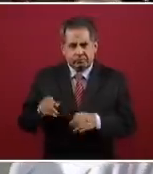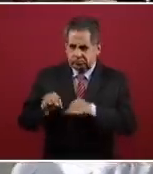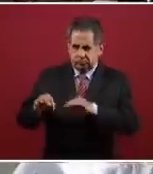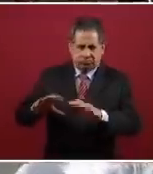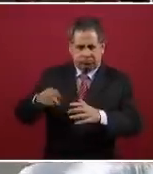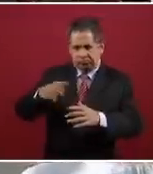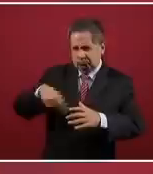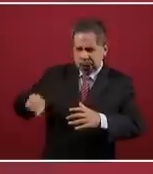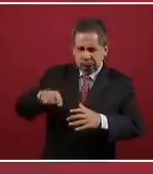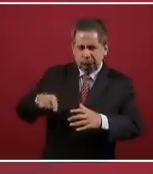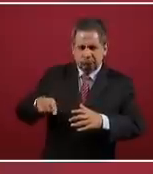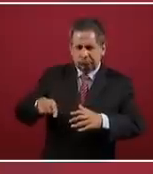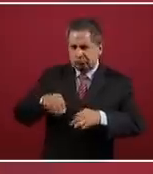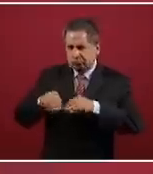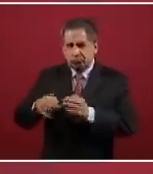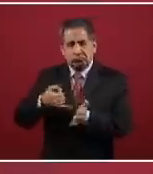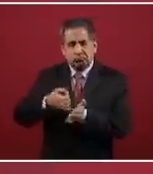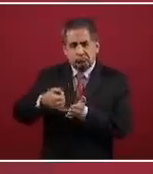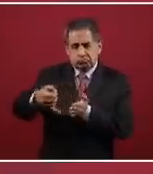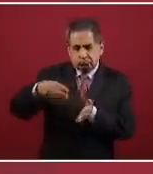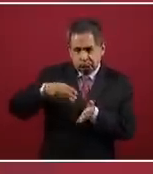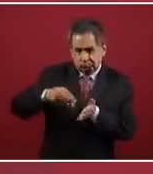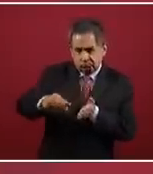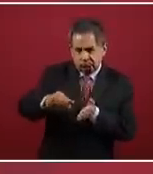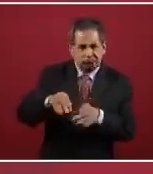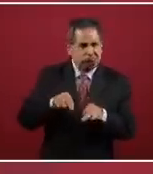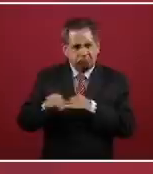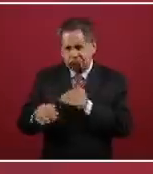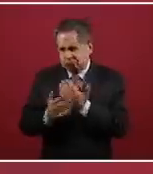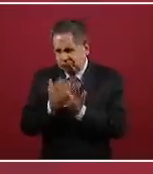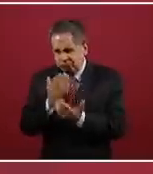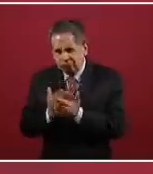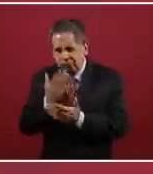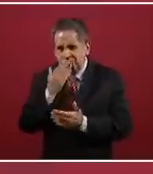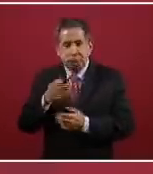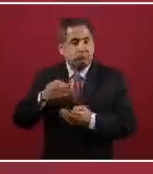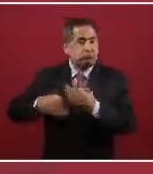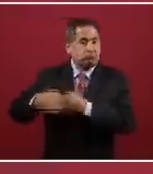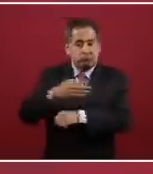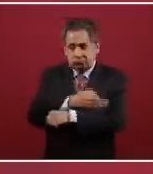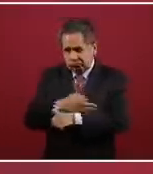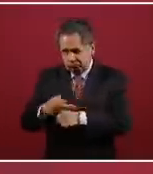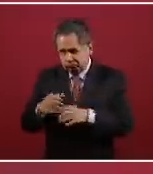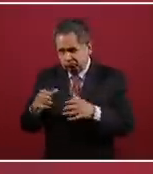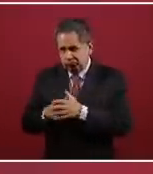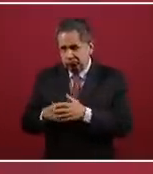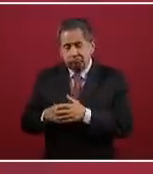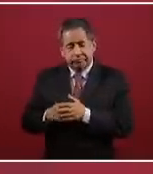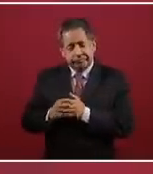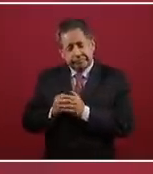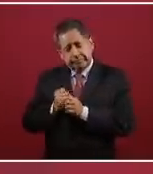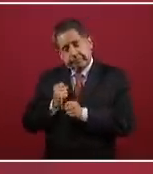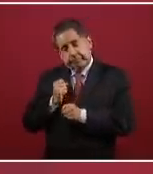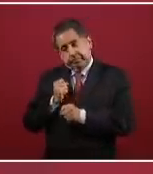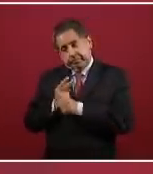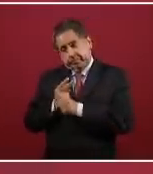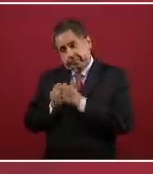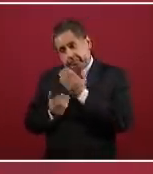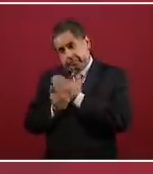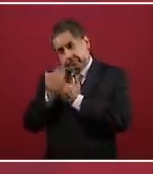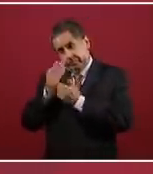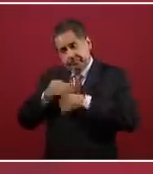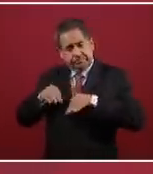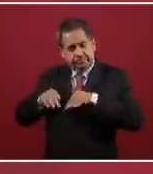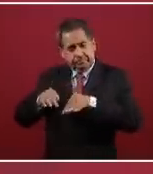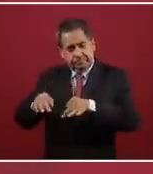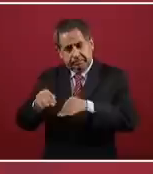trabajan la agricultura, toda la familia, desde muy temprano hasta muy tarde,